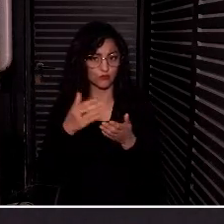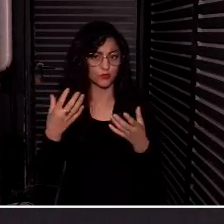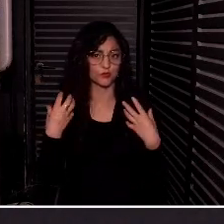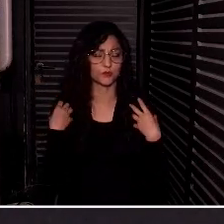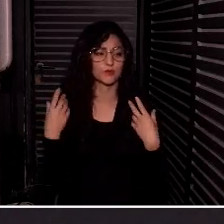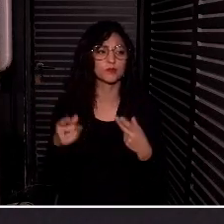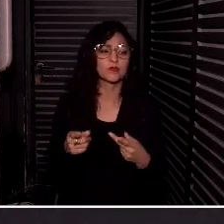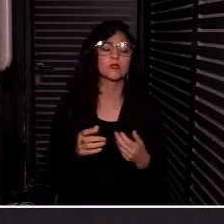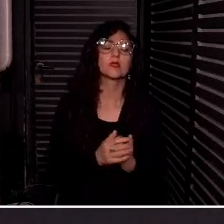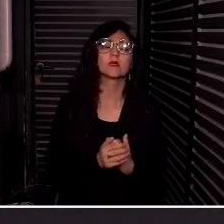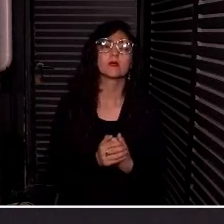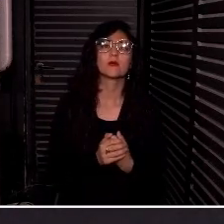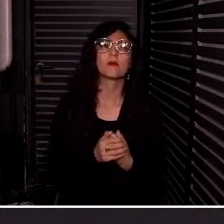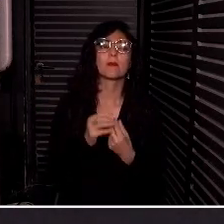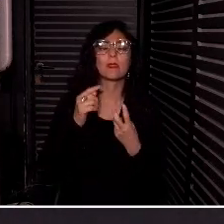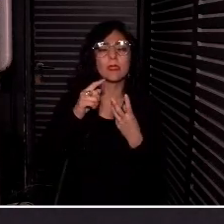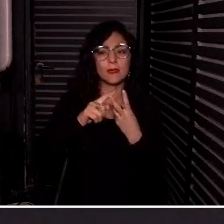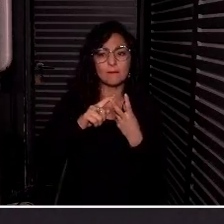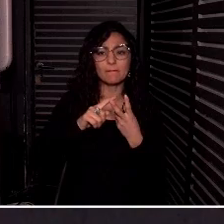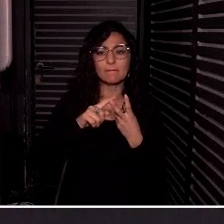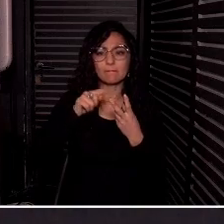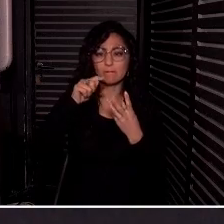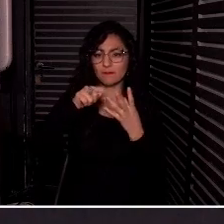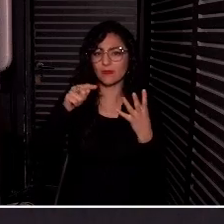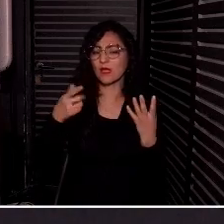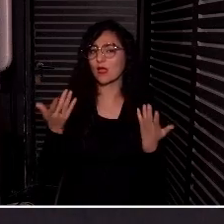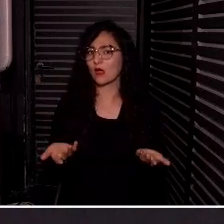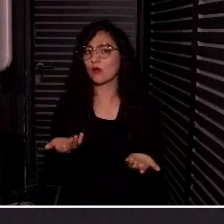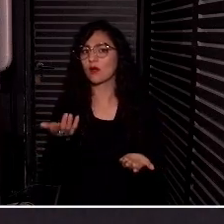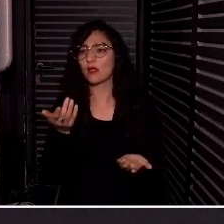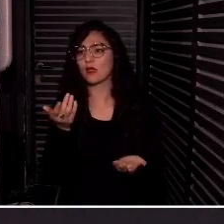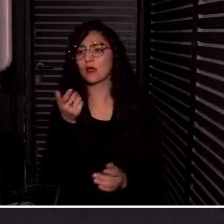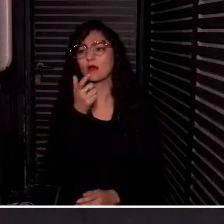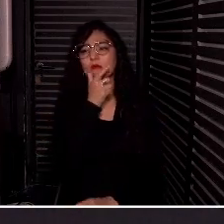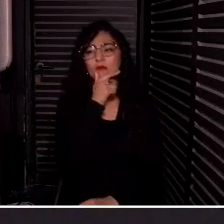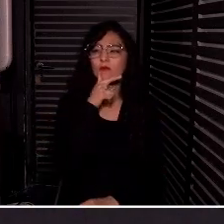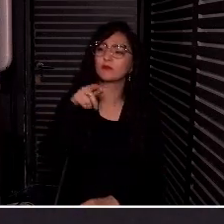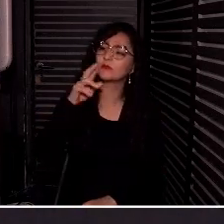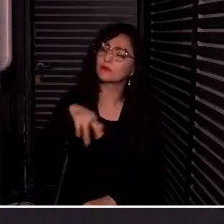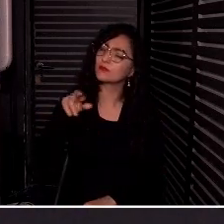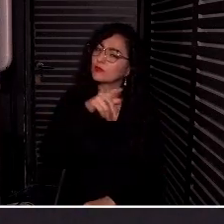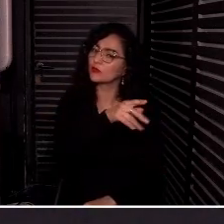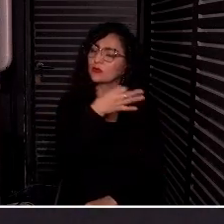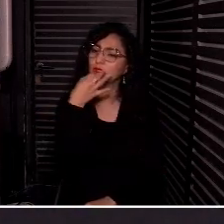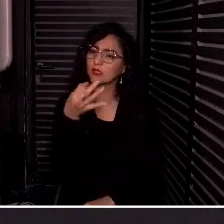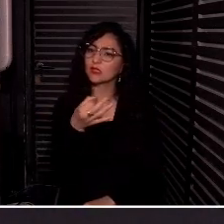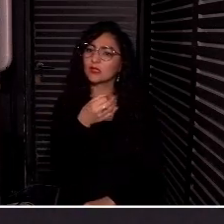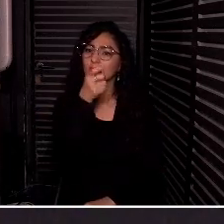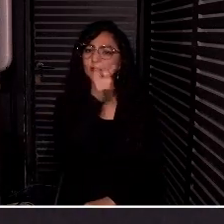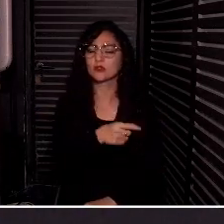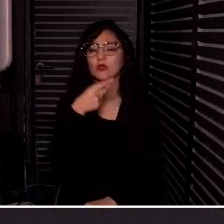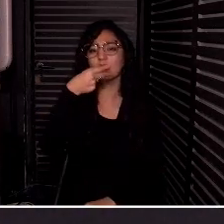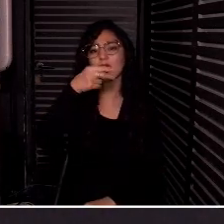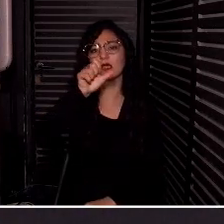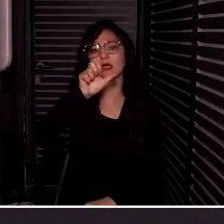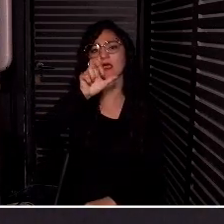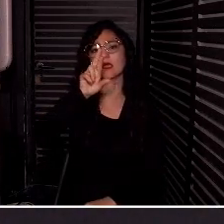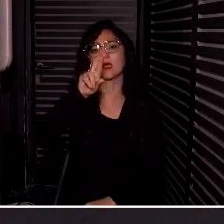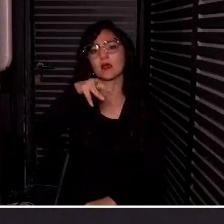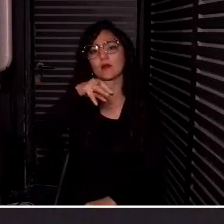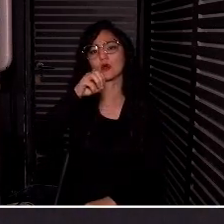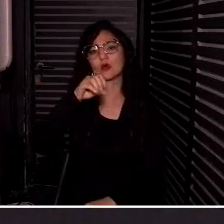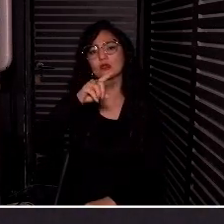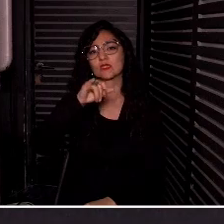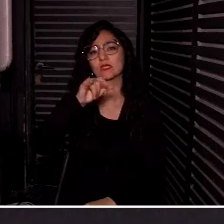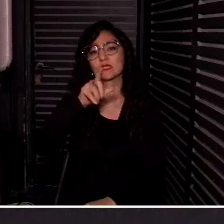quiero quiero poner un ejemplo y volver a la desconfianza brevemente que pueda responder mencionaste el caso de hermosilla pero fíjate que hace